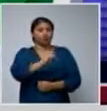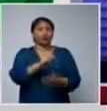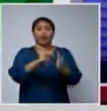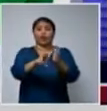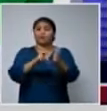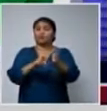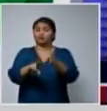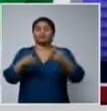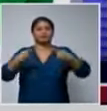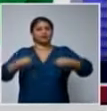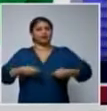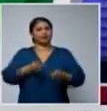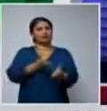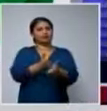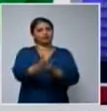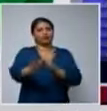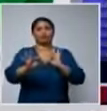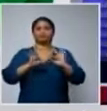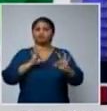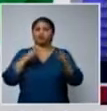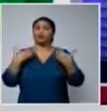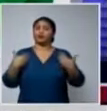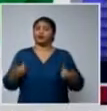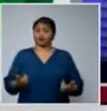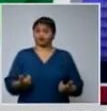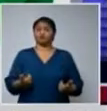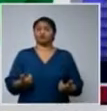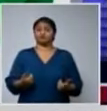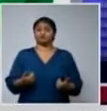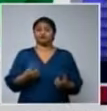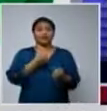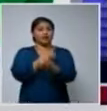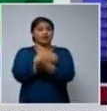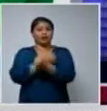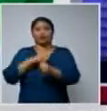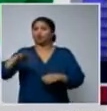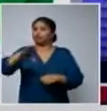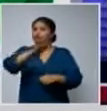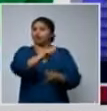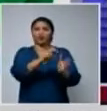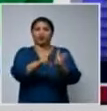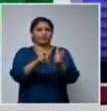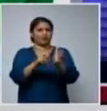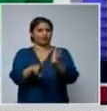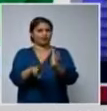es mayor, el riesgo es mucho mayor, pero el riesgo hay en todos lados.